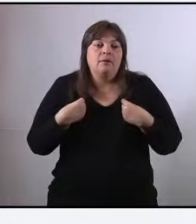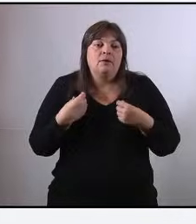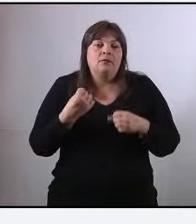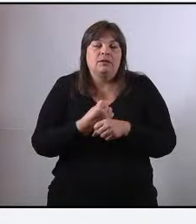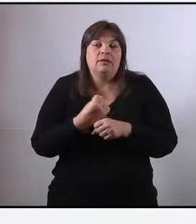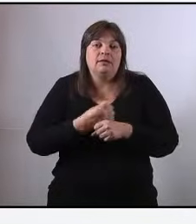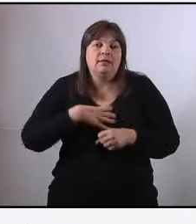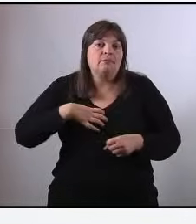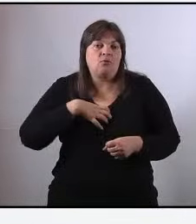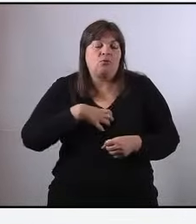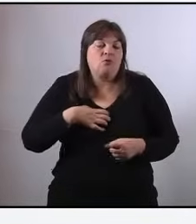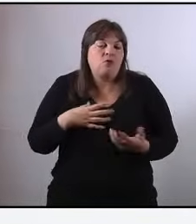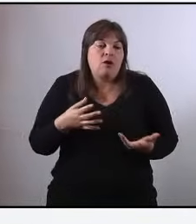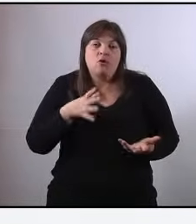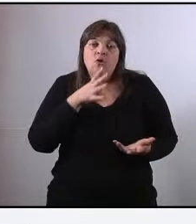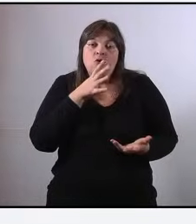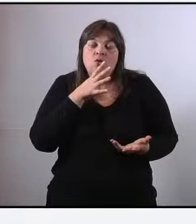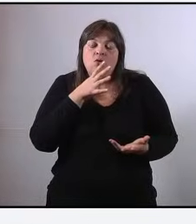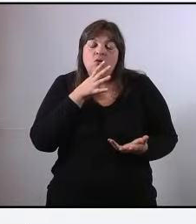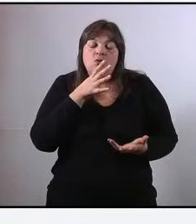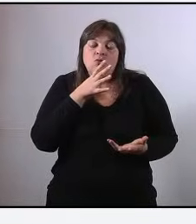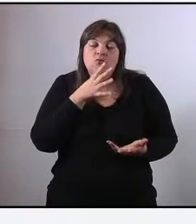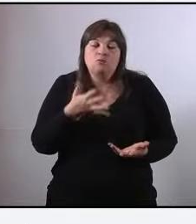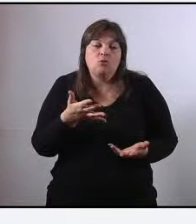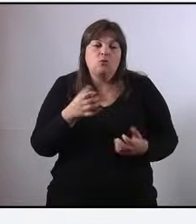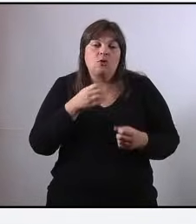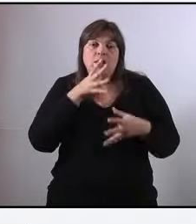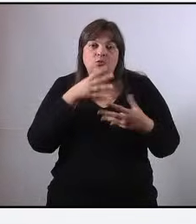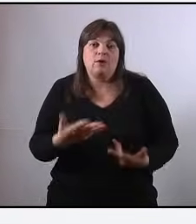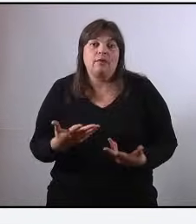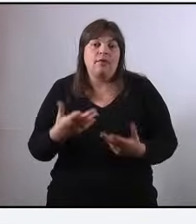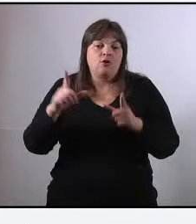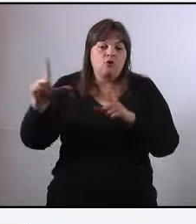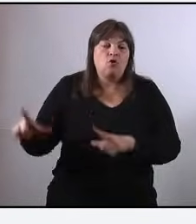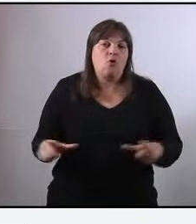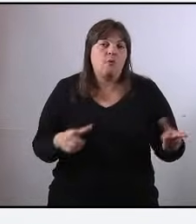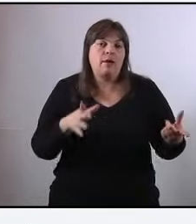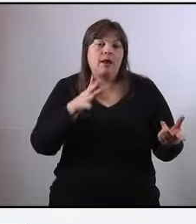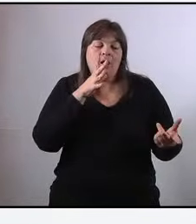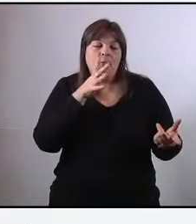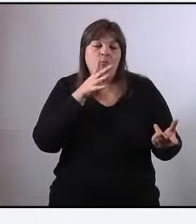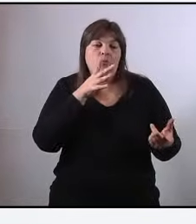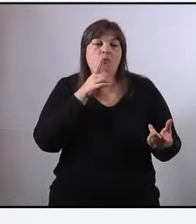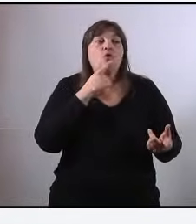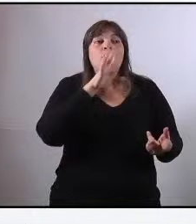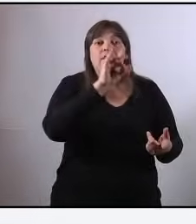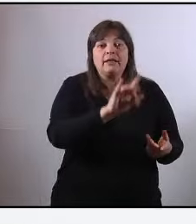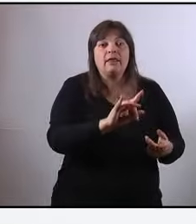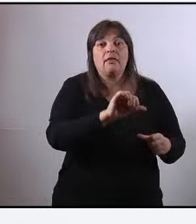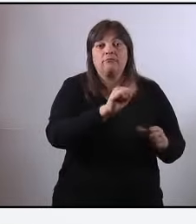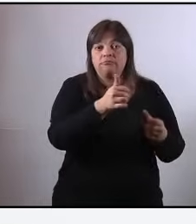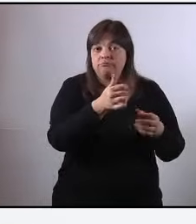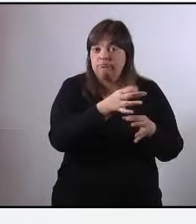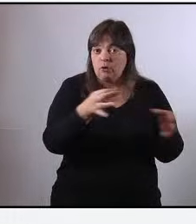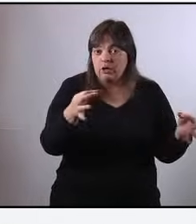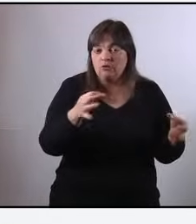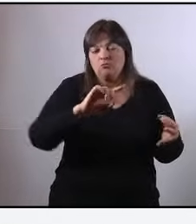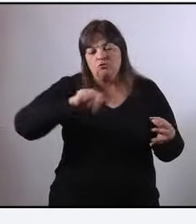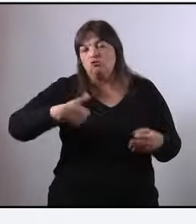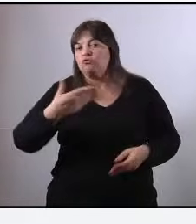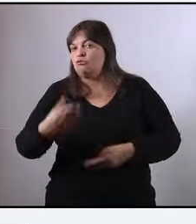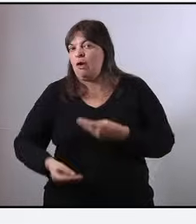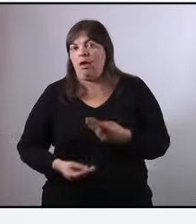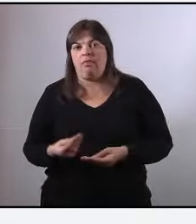para esa actualización salarial. Lo haremos en cuanto tengamos todas esas certezas y procederemos a ello como hemos